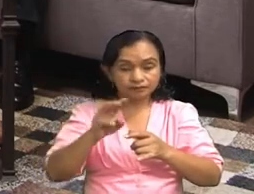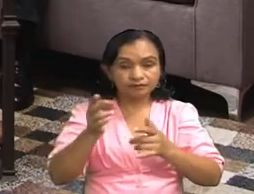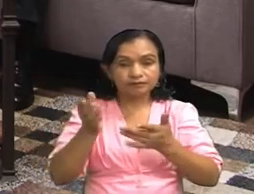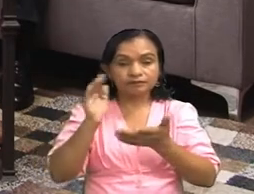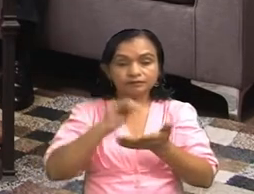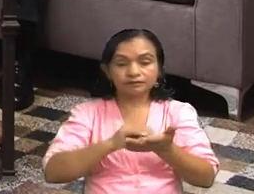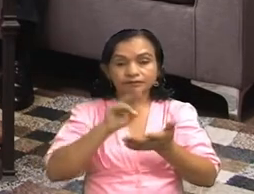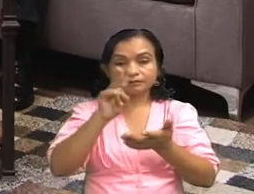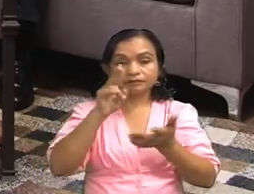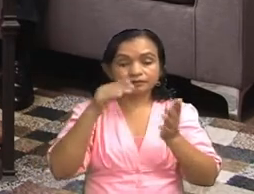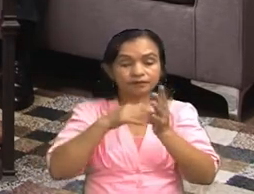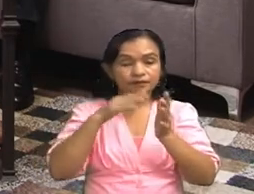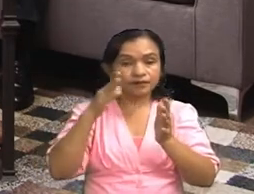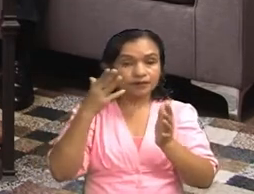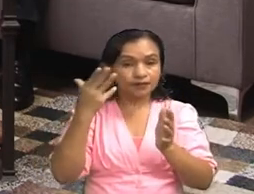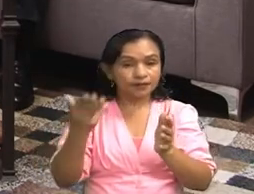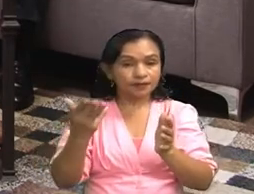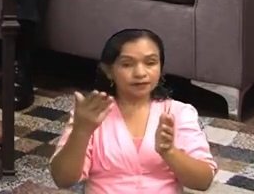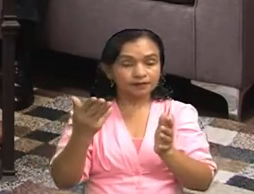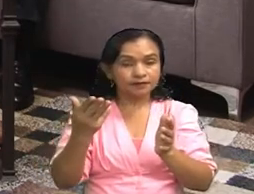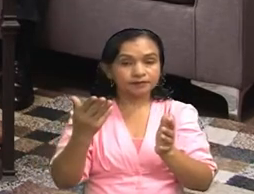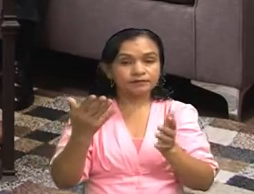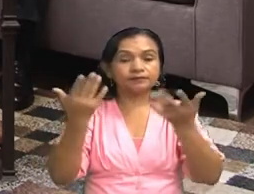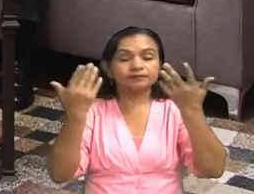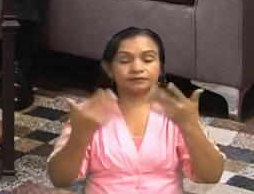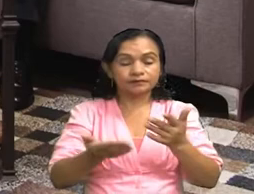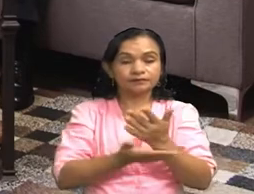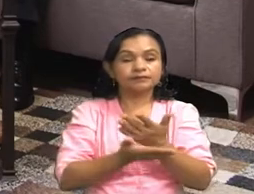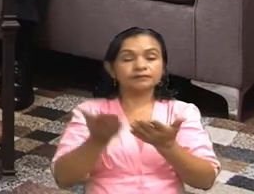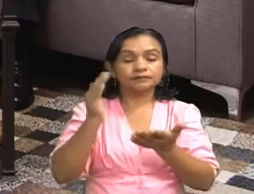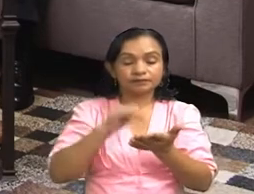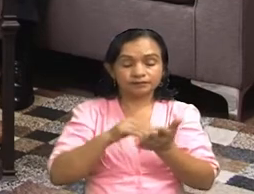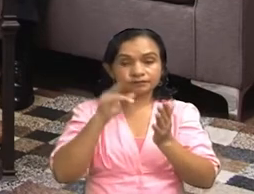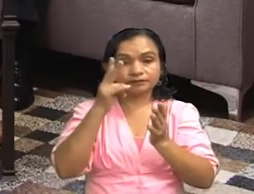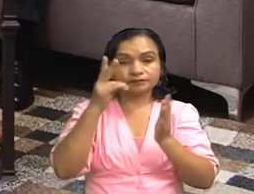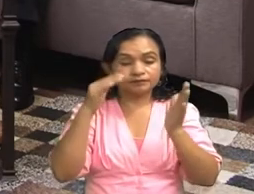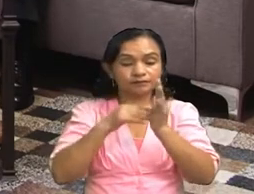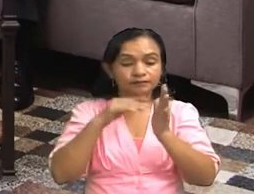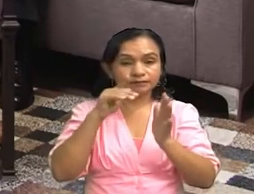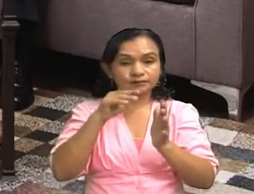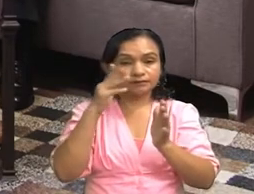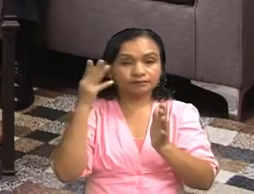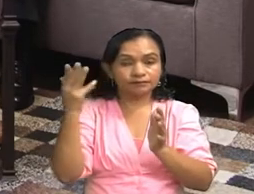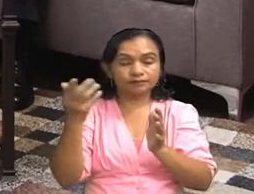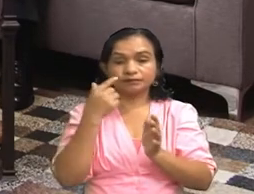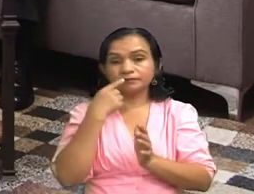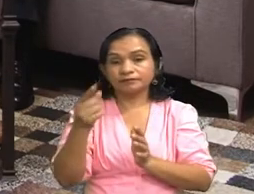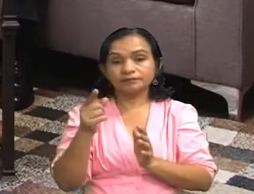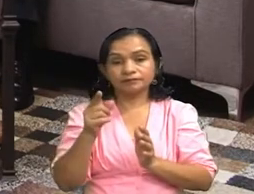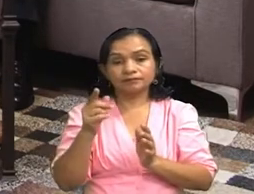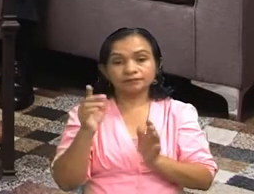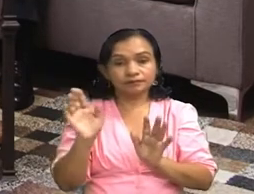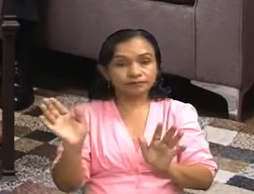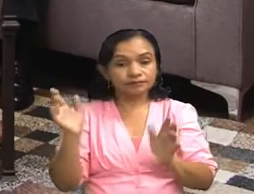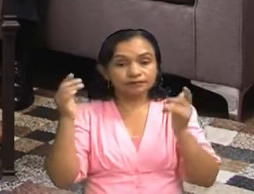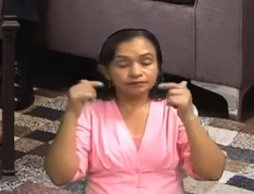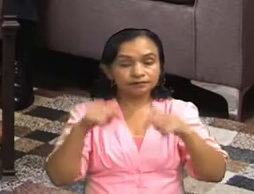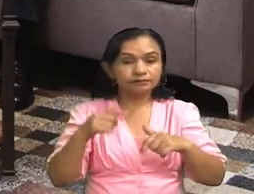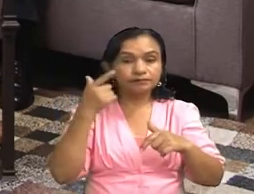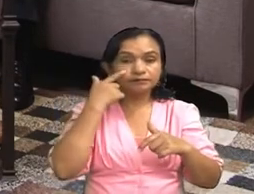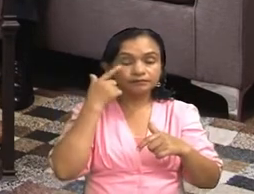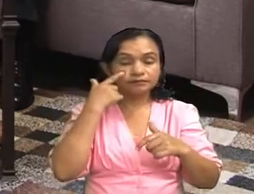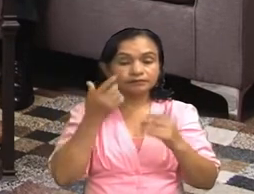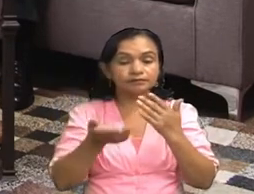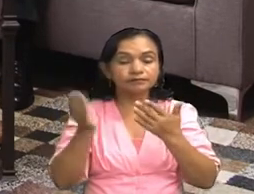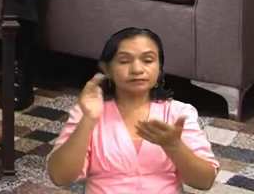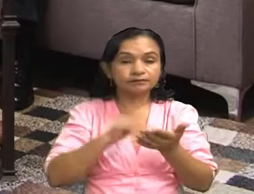el 2019 porque nos hicieron una auditoría. Ok. ¿Verdad? Para decirnos, bueno, vos pasaste, pero ahora te voy a auditar otra